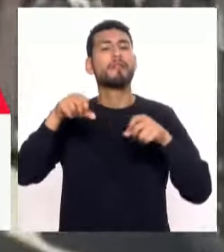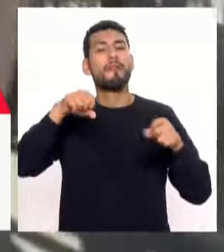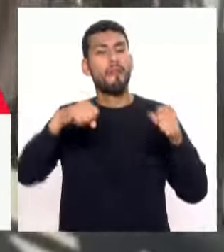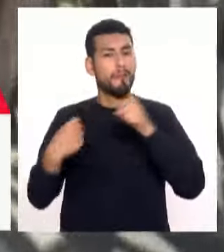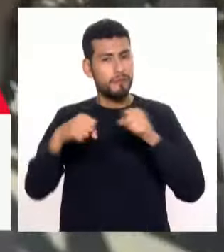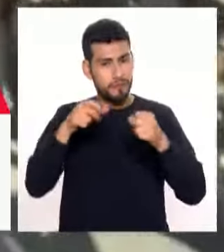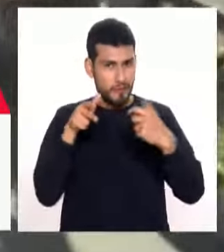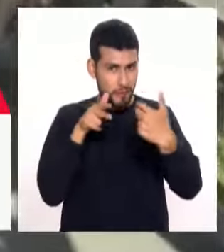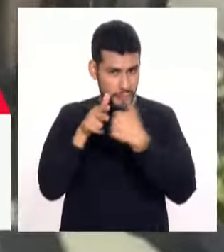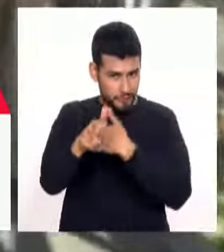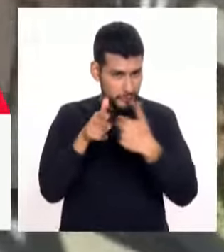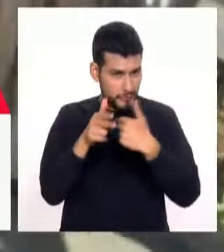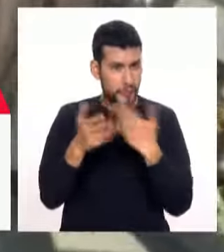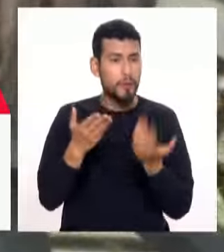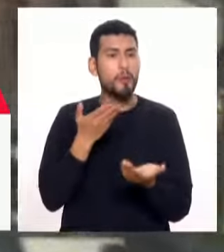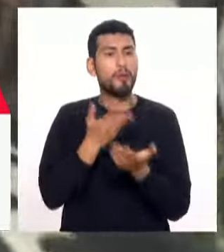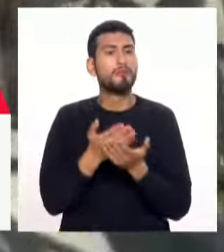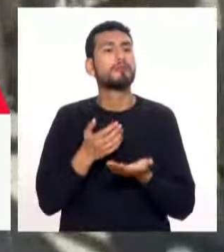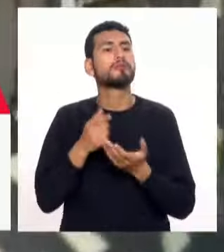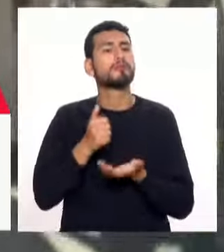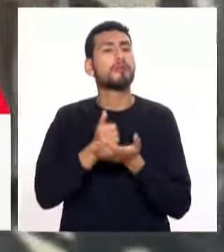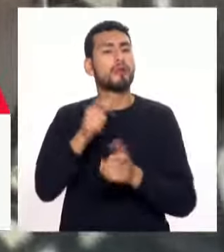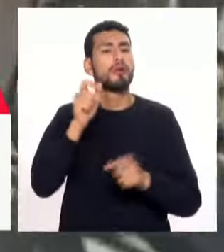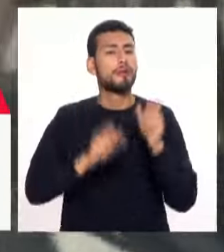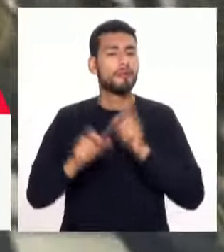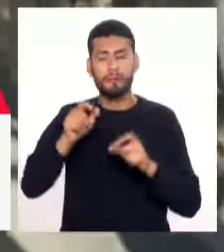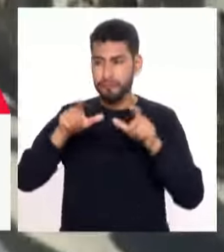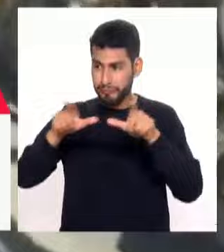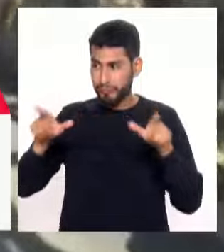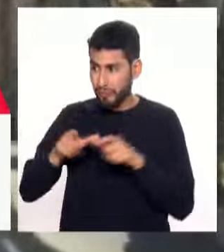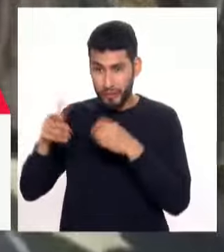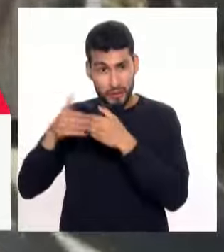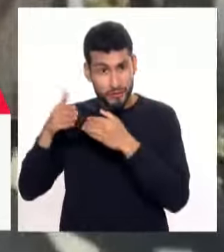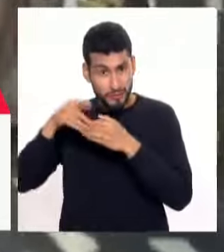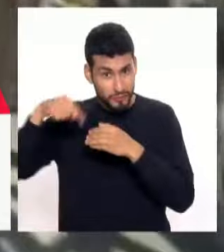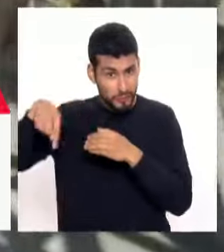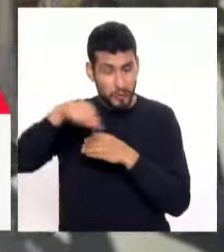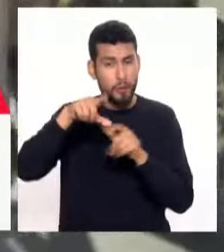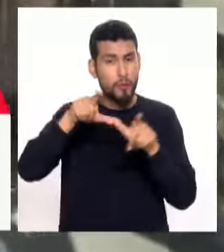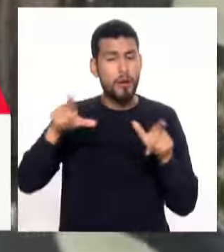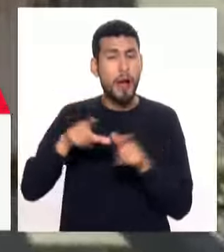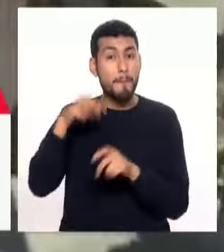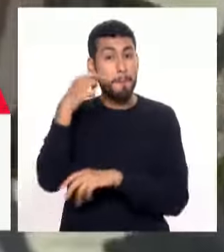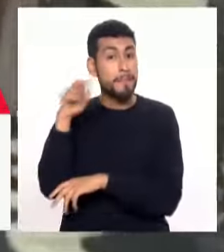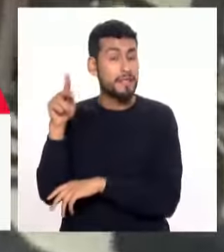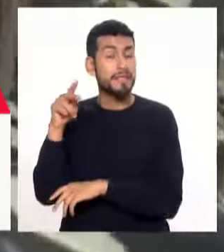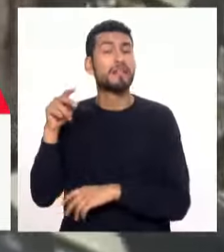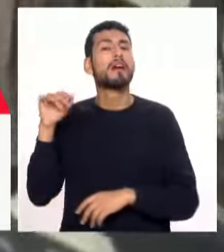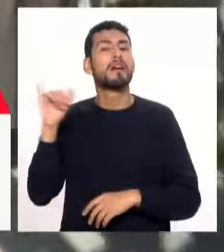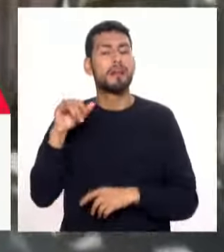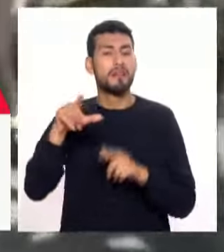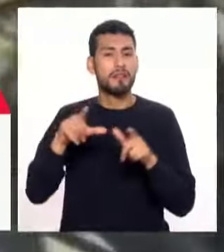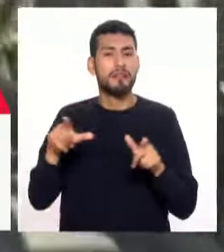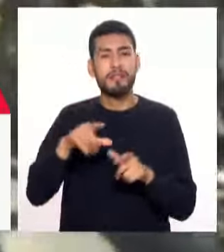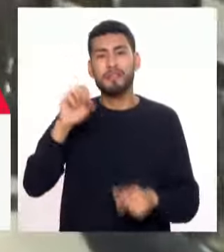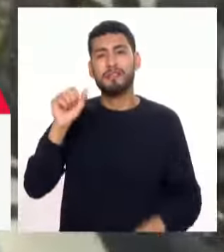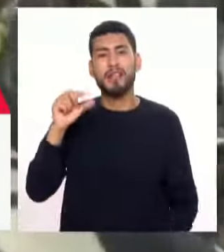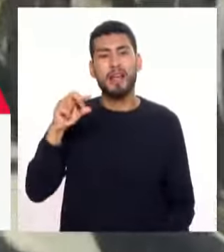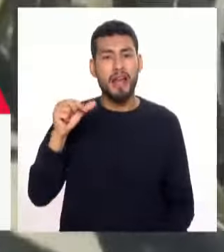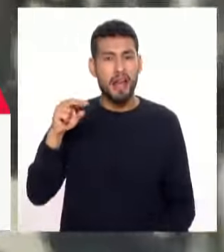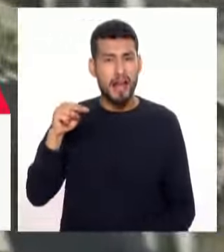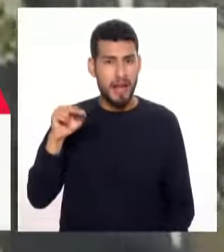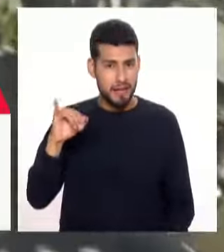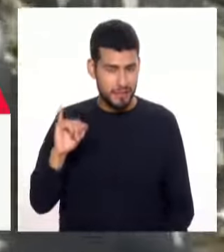beneficio de varios centros poblados que se ubican tanto en Pichanaki y Sanagani.